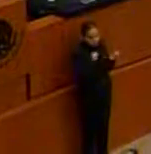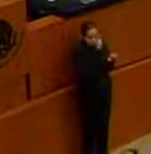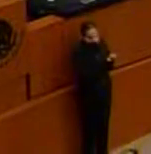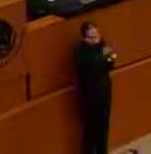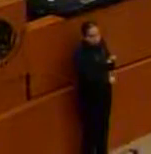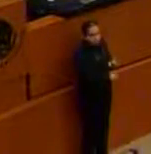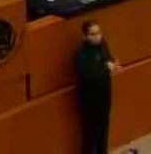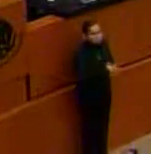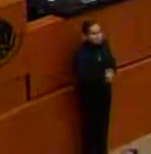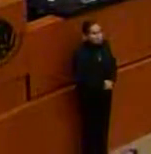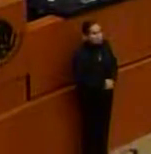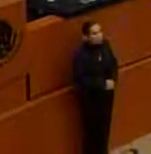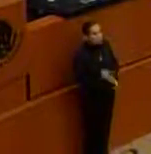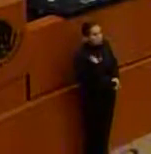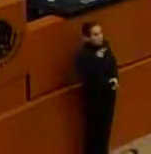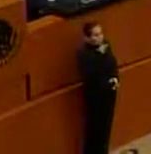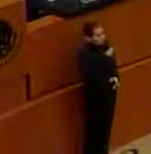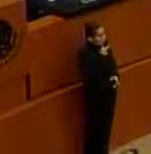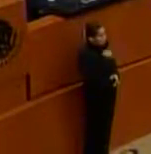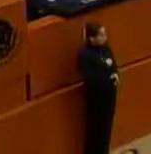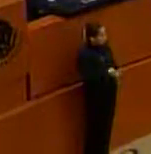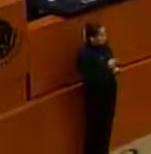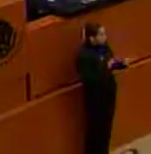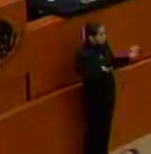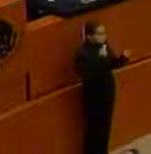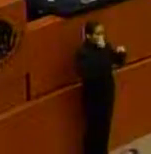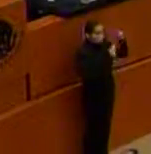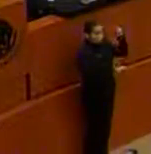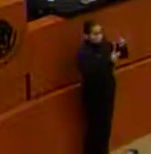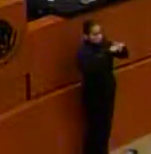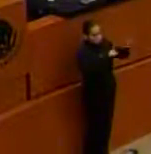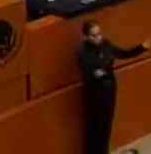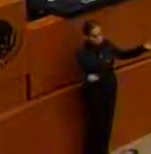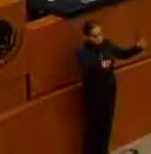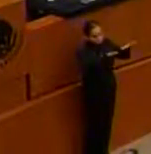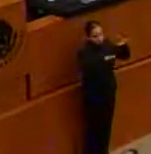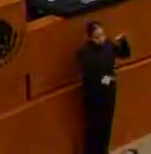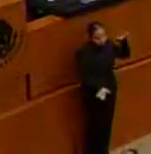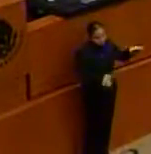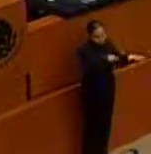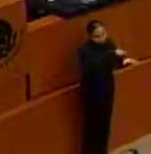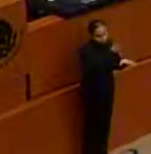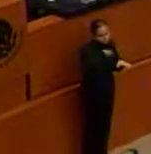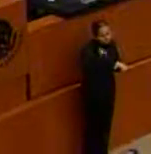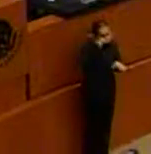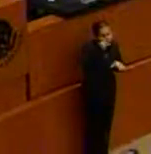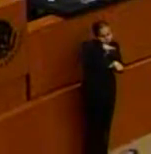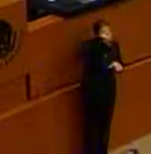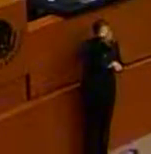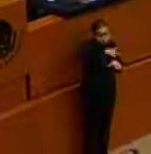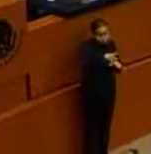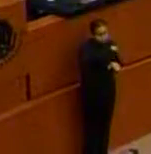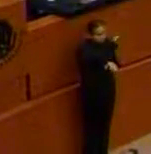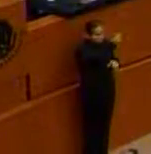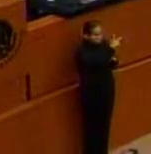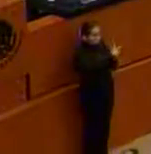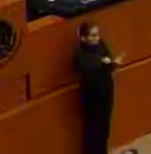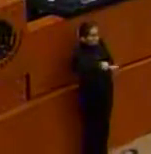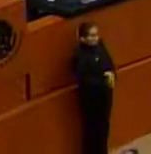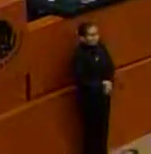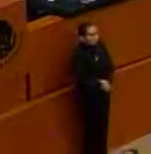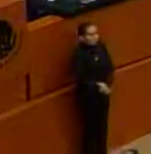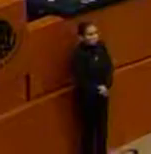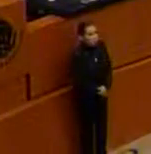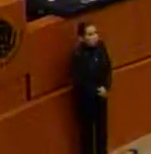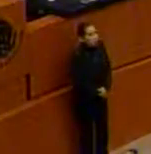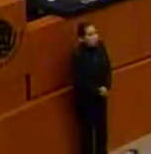800 euros. Estamos hablando de niveles muy distintos de los que podemos esperar en cualquier país como los